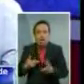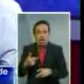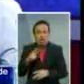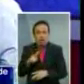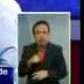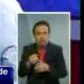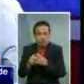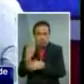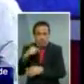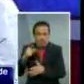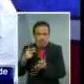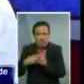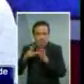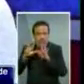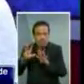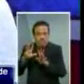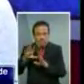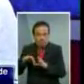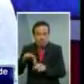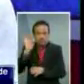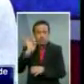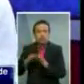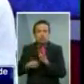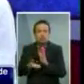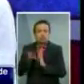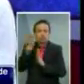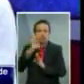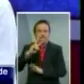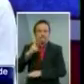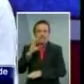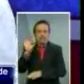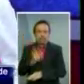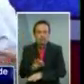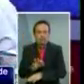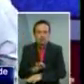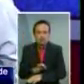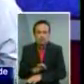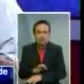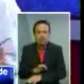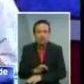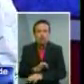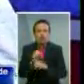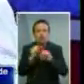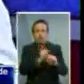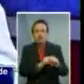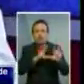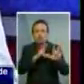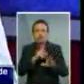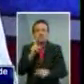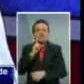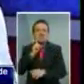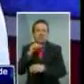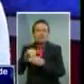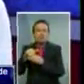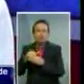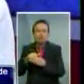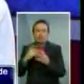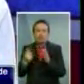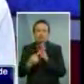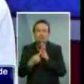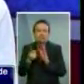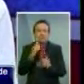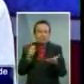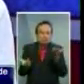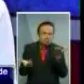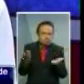partir de la elección del 2009, esa votación subió sobre el 20, contra el 8. Por lo tanto, ¿de quién son esos votos? Yo creo que es sumamente difícil